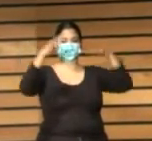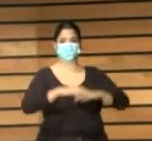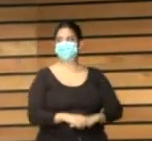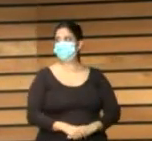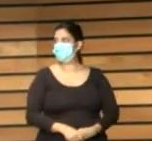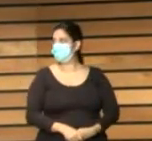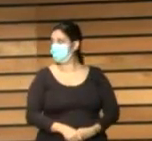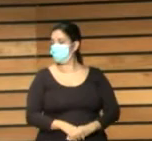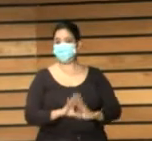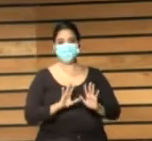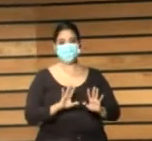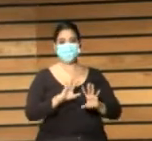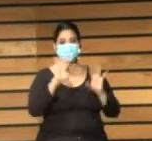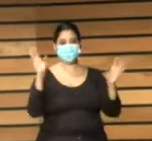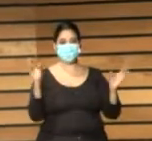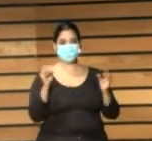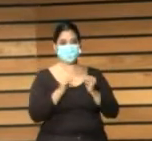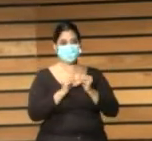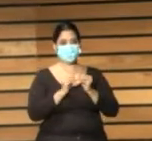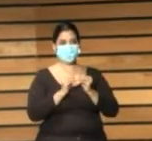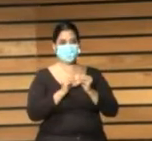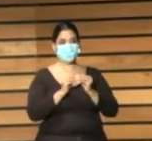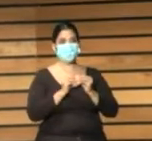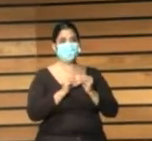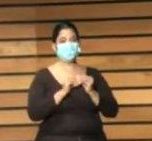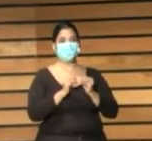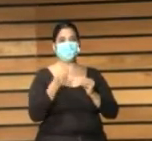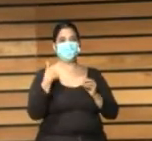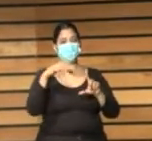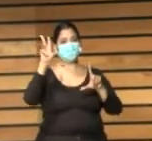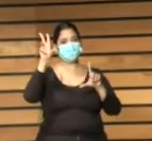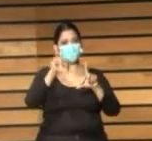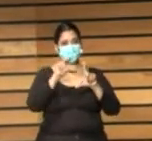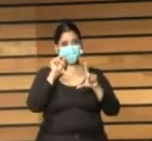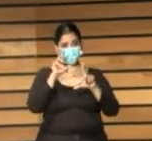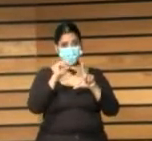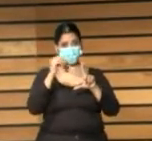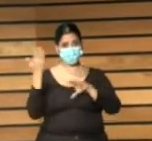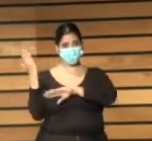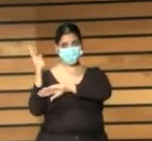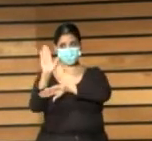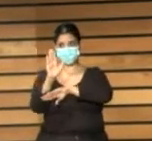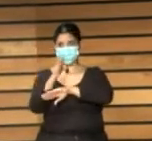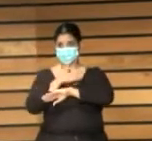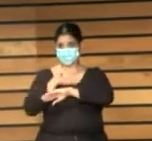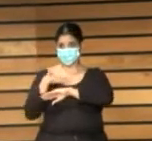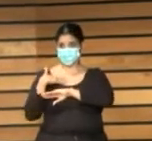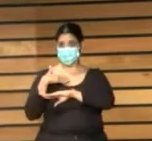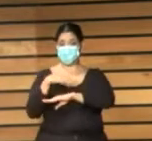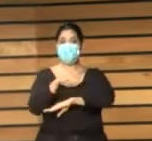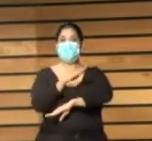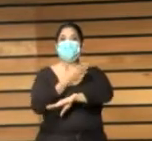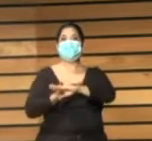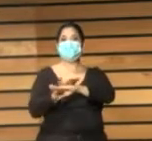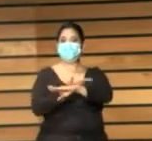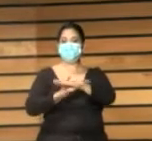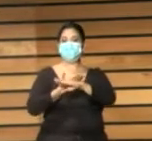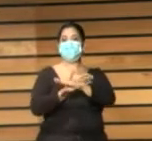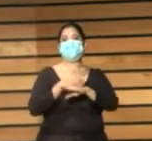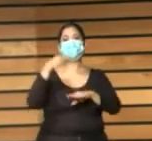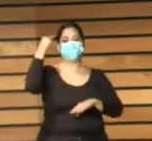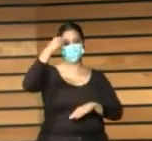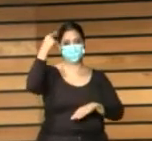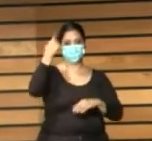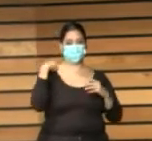Pues sin más, os dejamos con el vídeo que os quiere dirigir el ministro de Cultura y Deporte